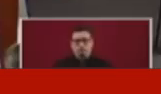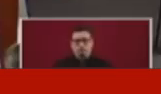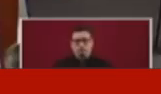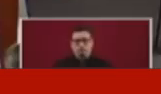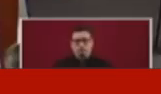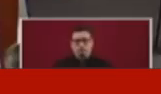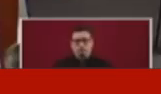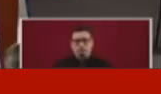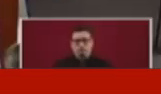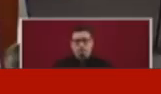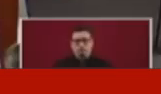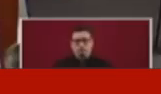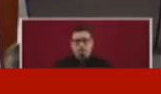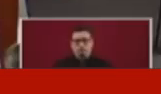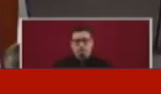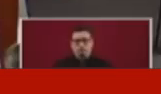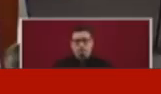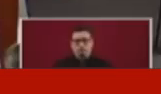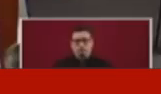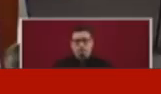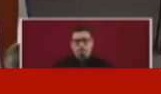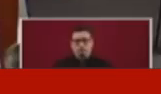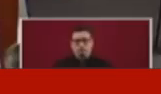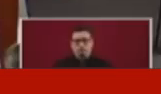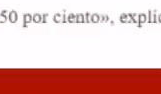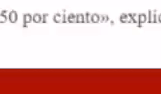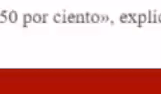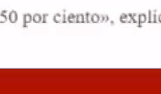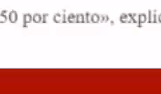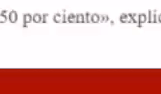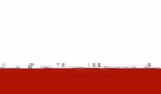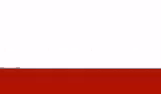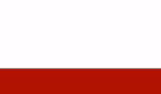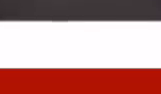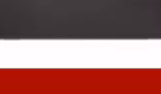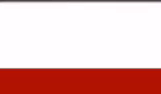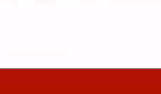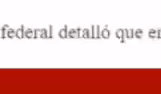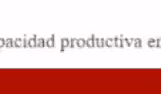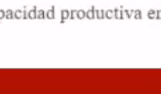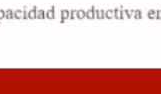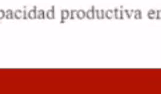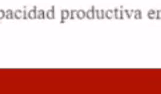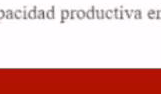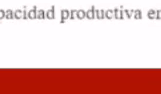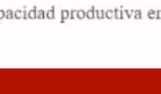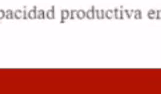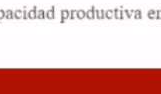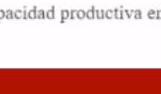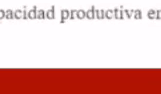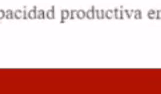casi de 2 millones de barriles de gasolina. Entonces vamos a ver esto donde, bueno, son buenas noticias. Con